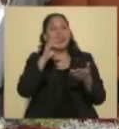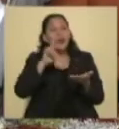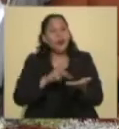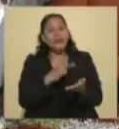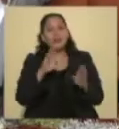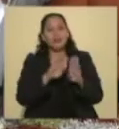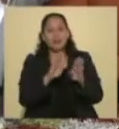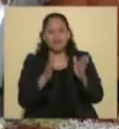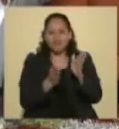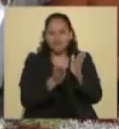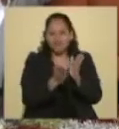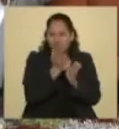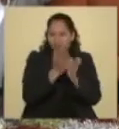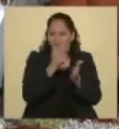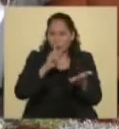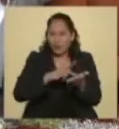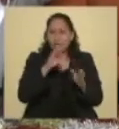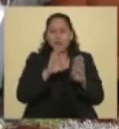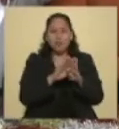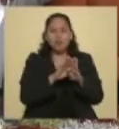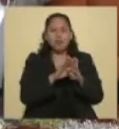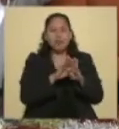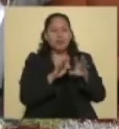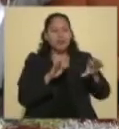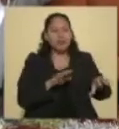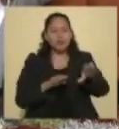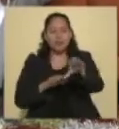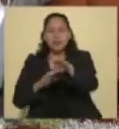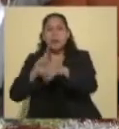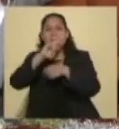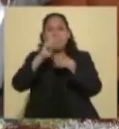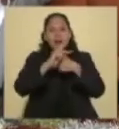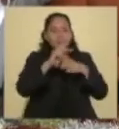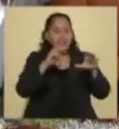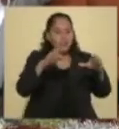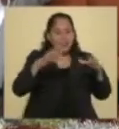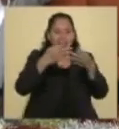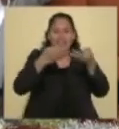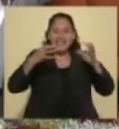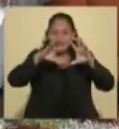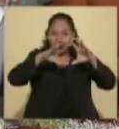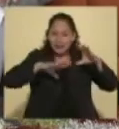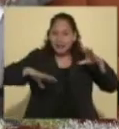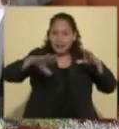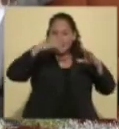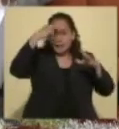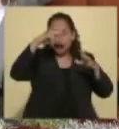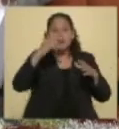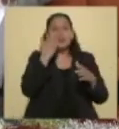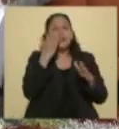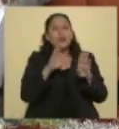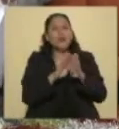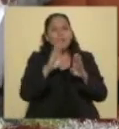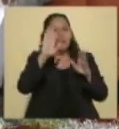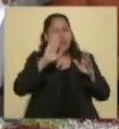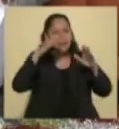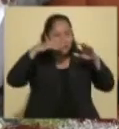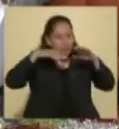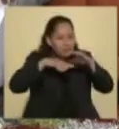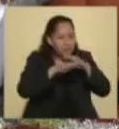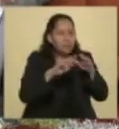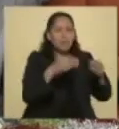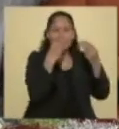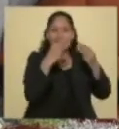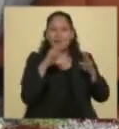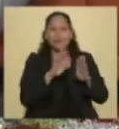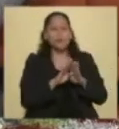o construir más bien, un pedacito de cada región del país en un terrenote en México. Y como si te metieras a una especie de